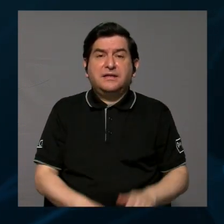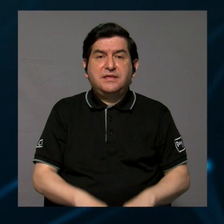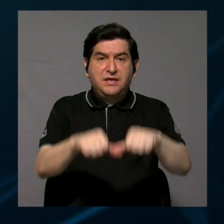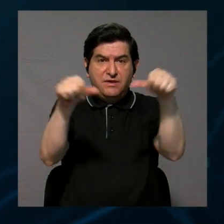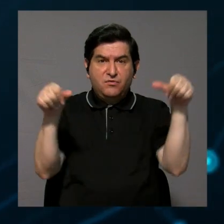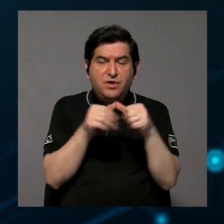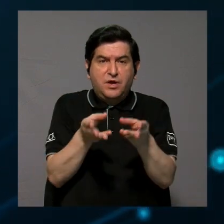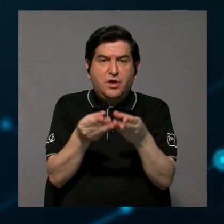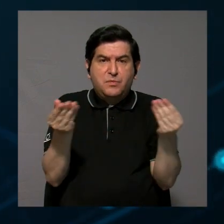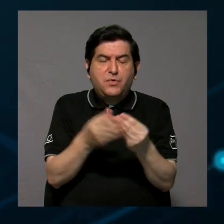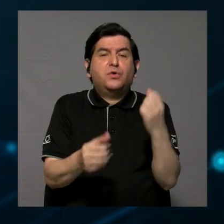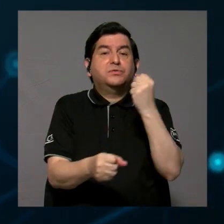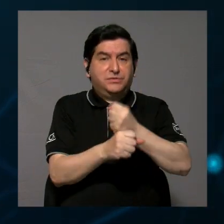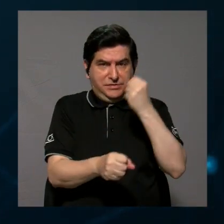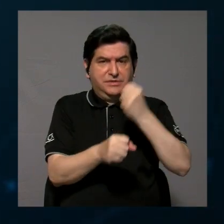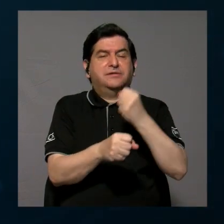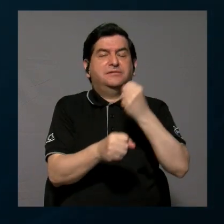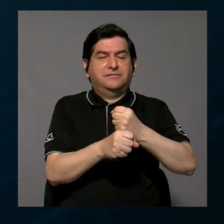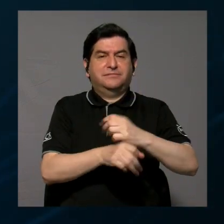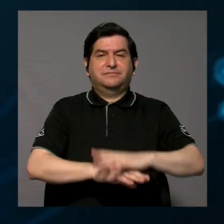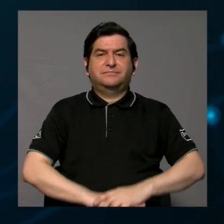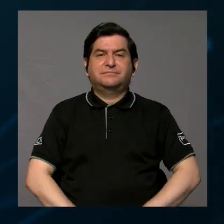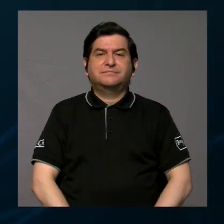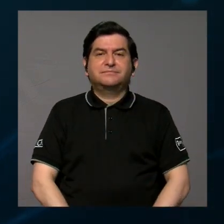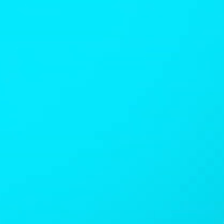negativamente en áreas que generaban mucho empleo.